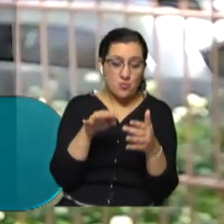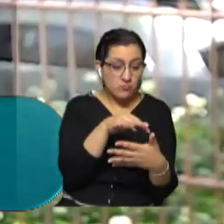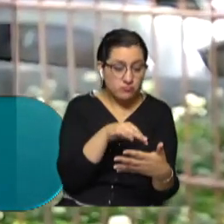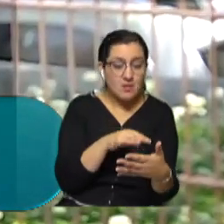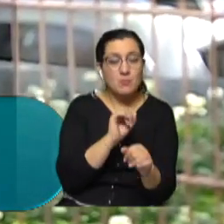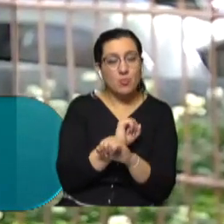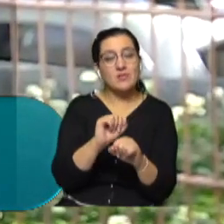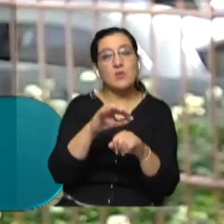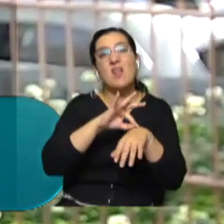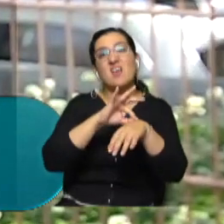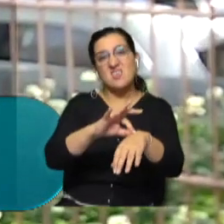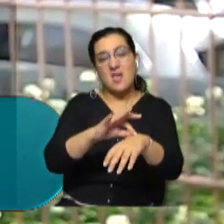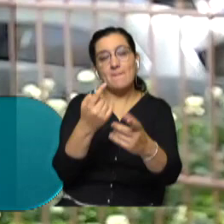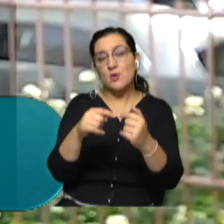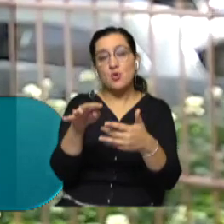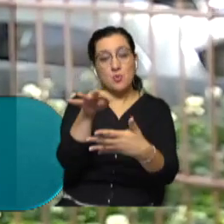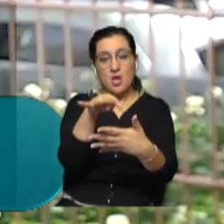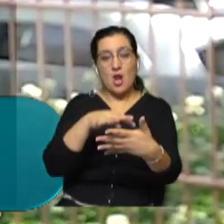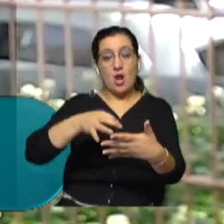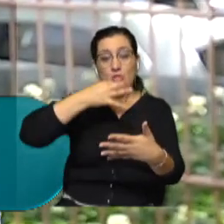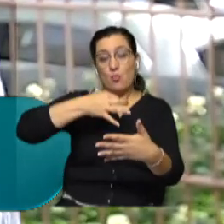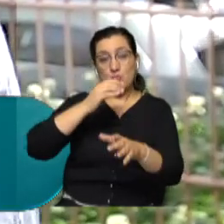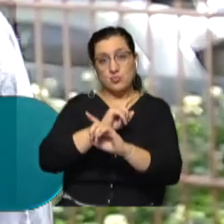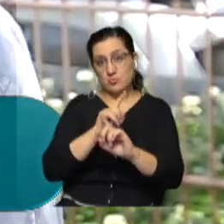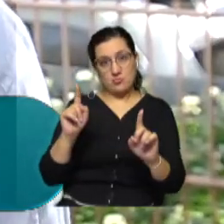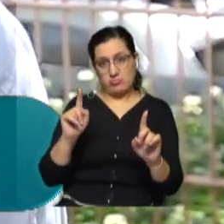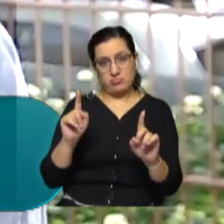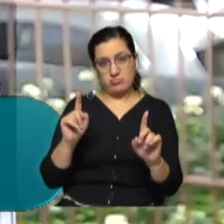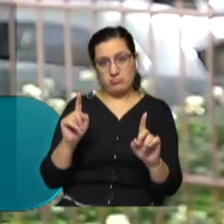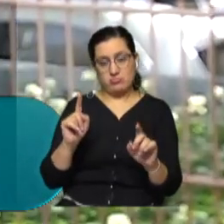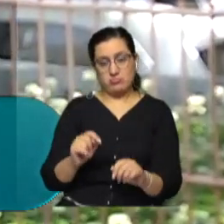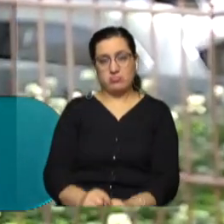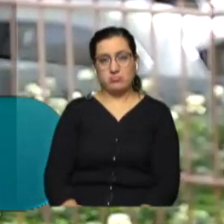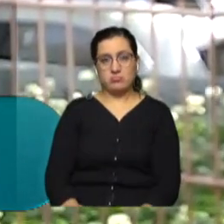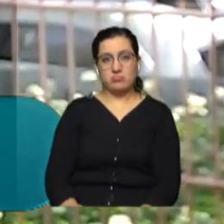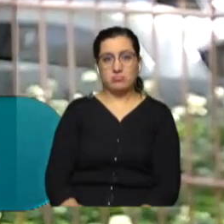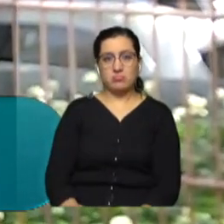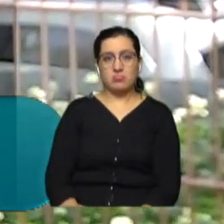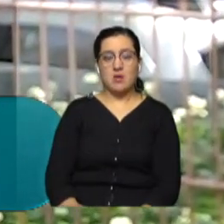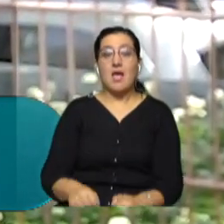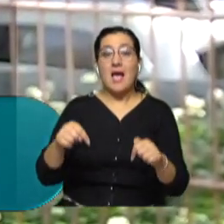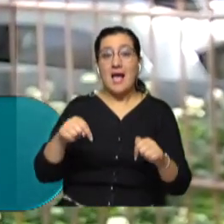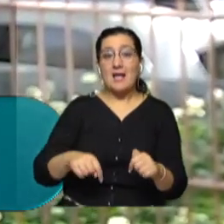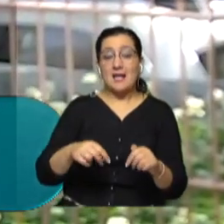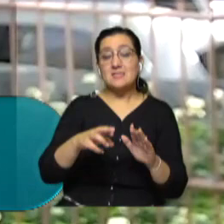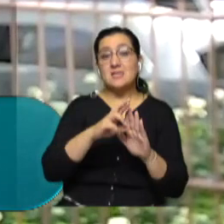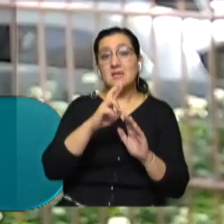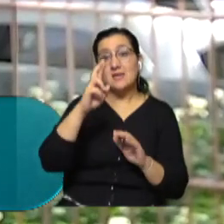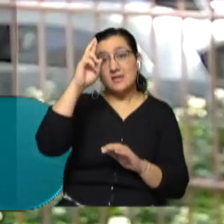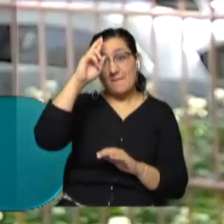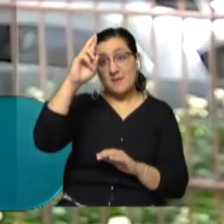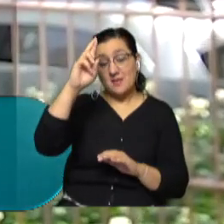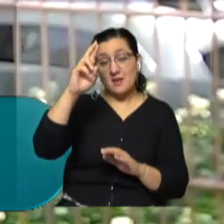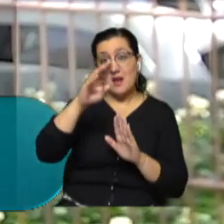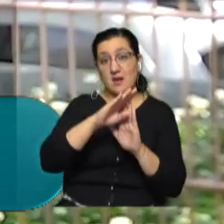tener algún cierto tipo de papel, pero no se podía leer textualmente lo que decían las hojas de ambos candidatos. ¿Hasta dónde se respetan las reglas y por qué nosotros